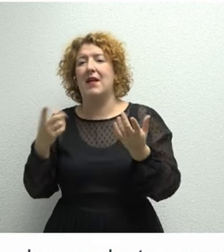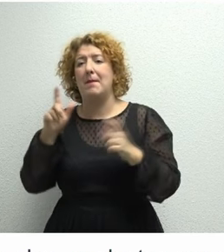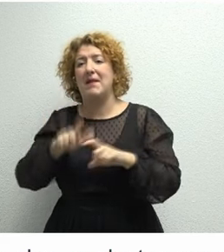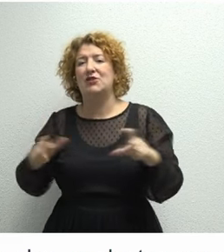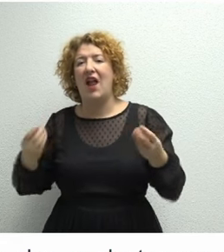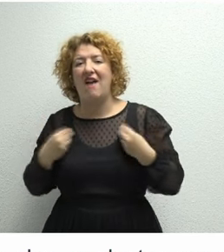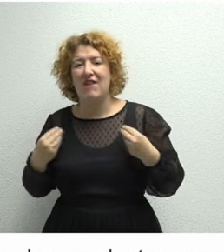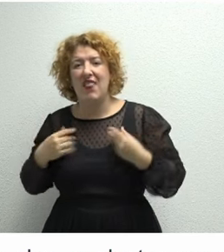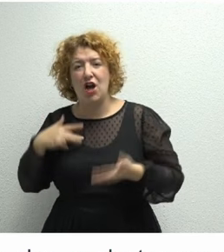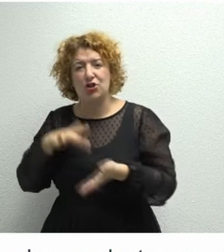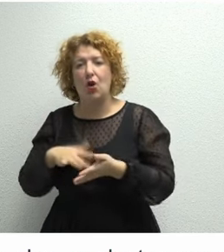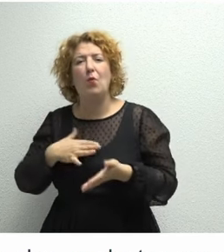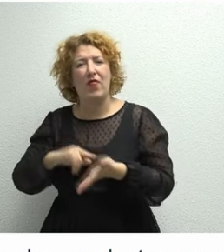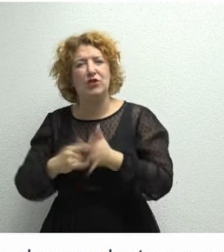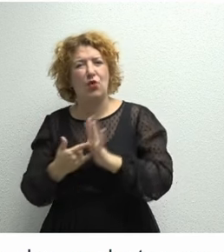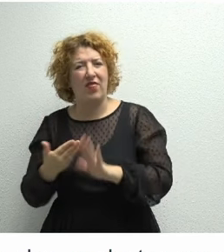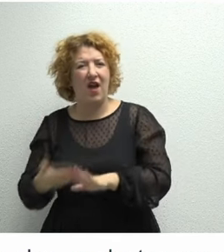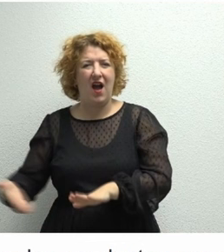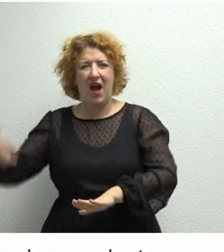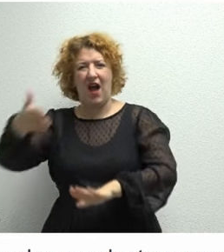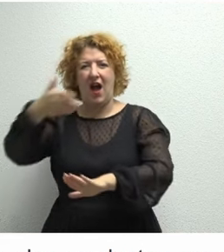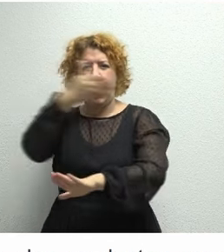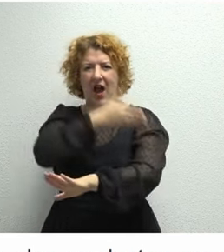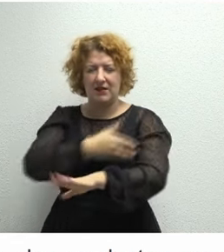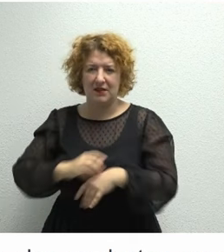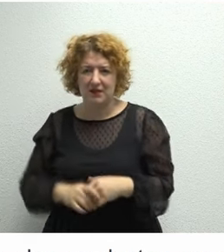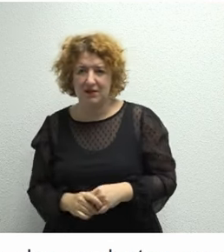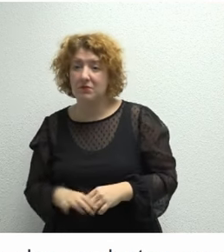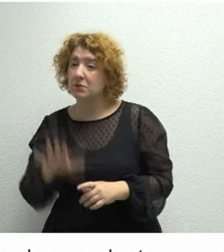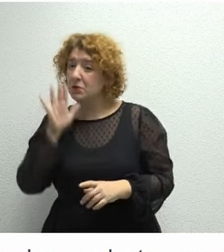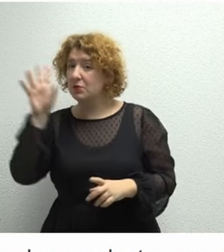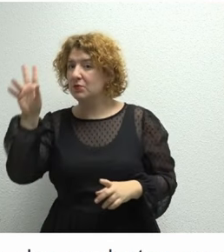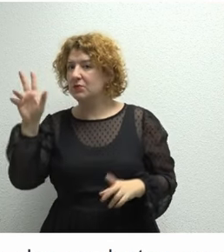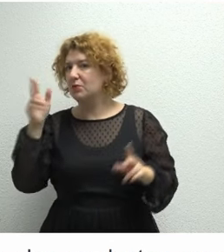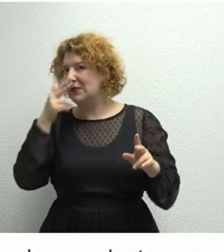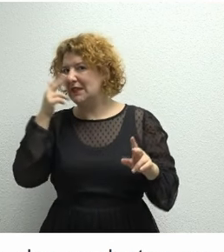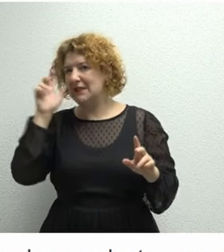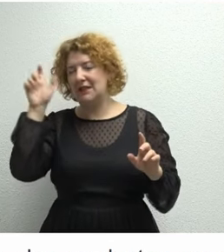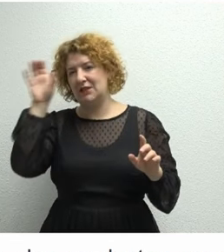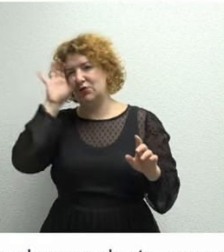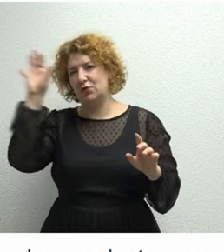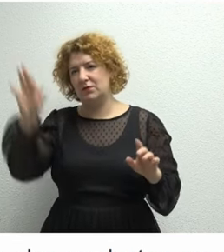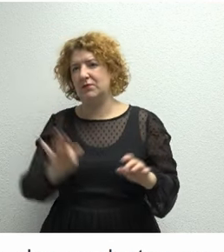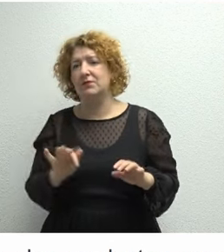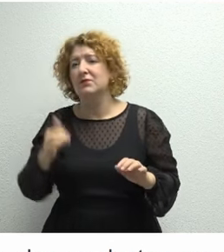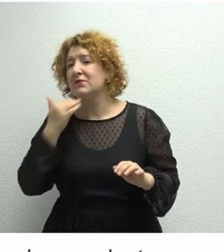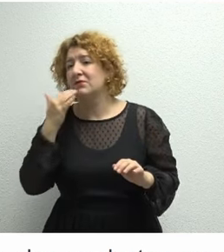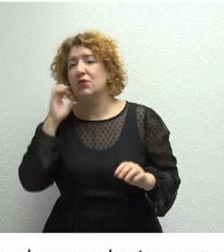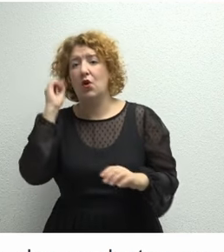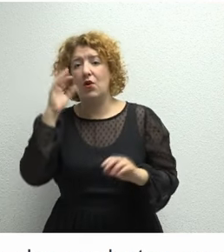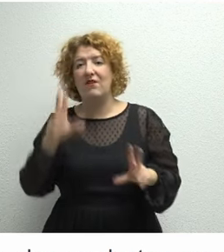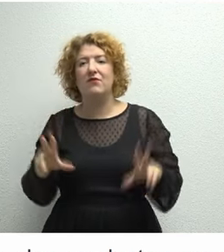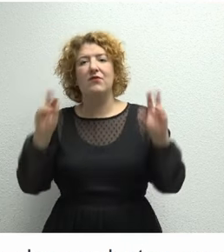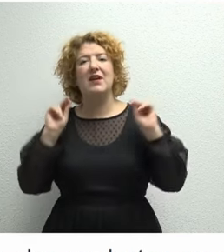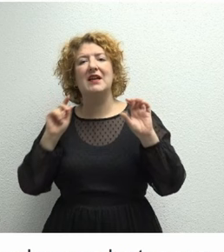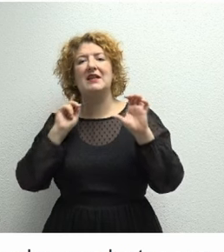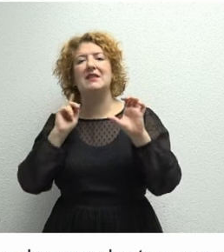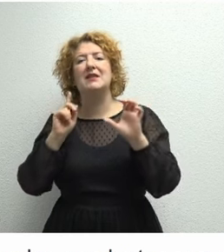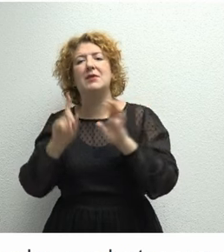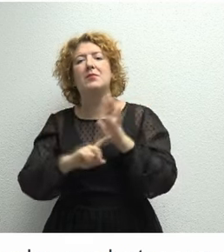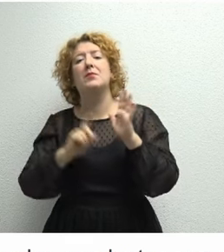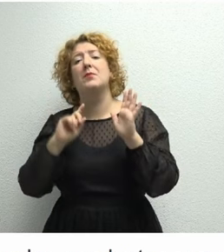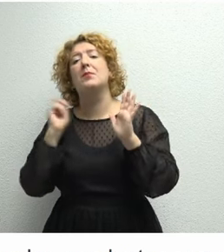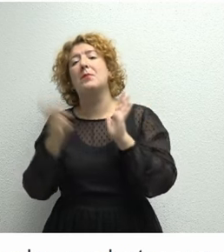personas se habrían solucionado si hubiésemos podido empezar a intervenir antes o sea que muy interesante escucharos bueno van a terminar la jornada nuestras compañeras de plano